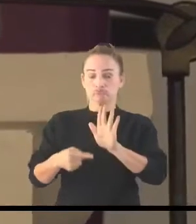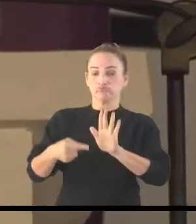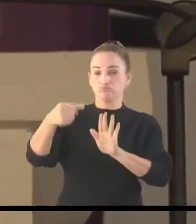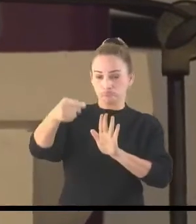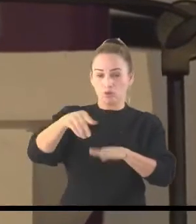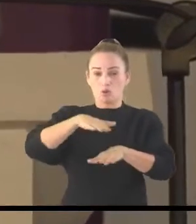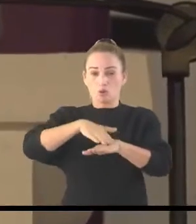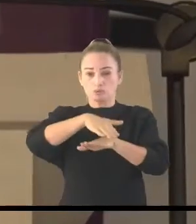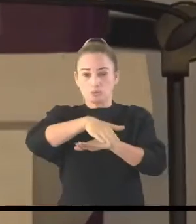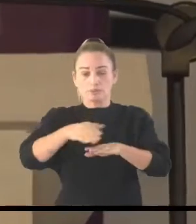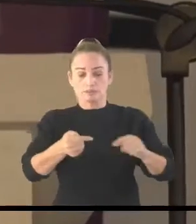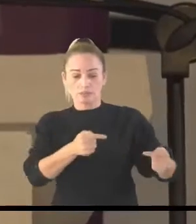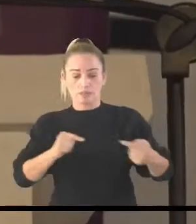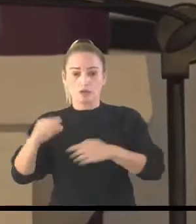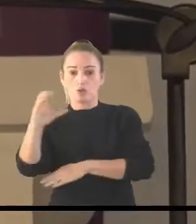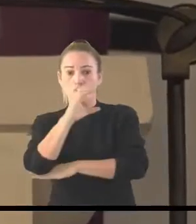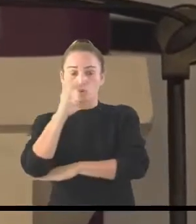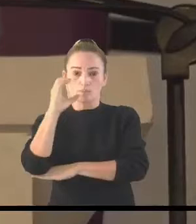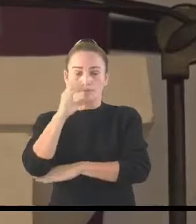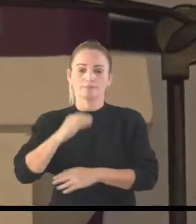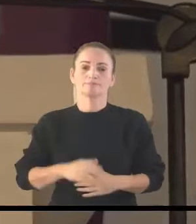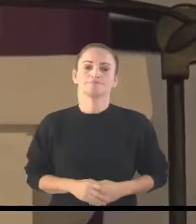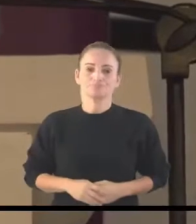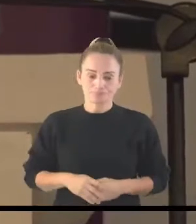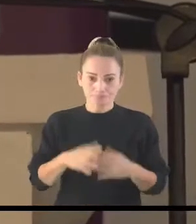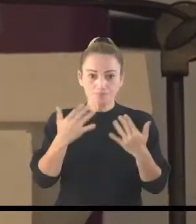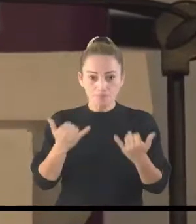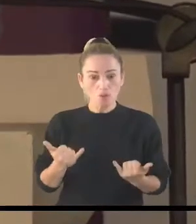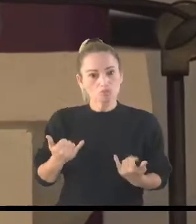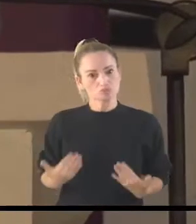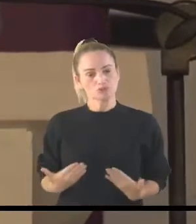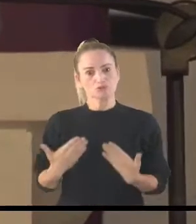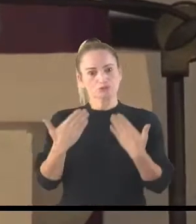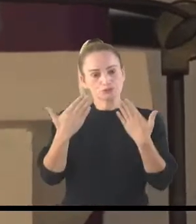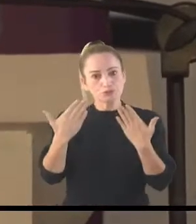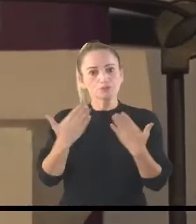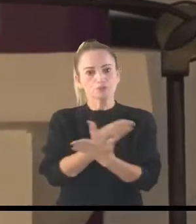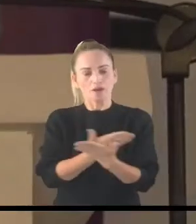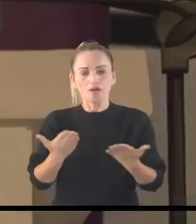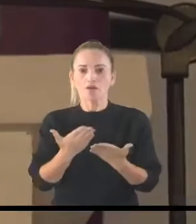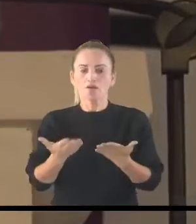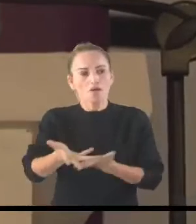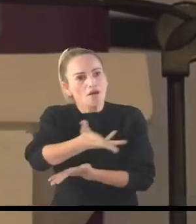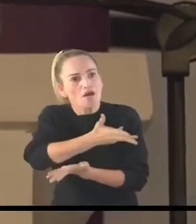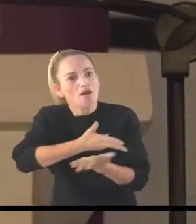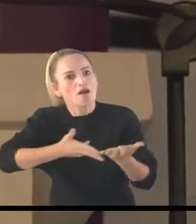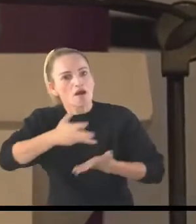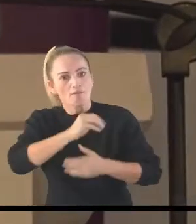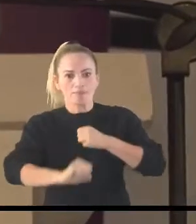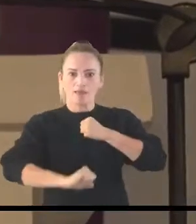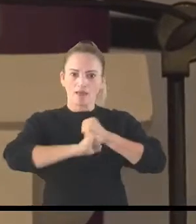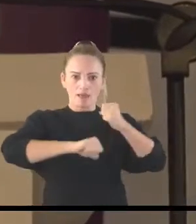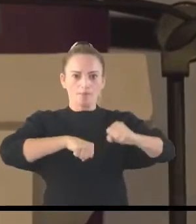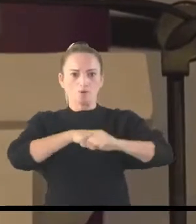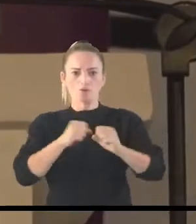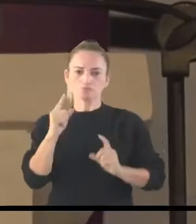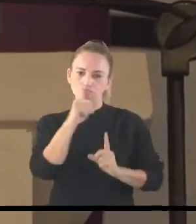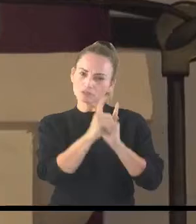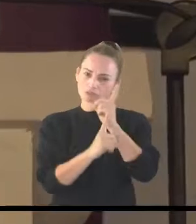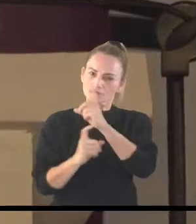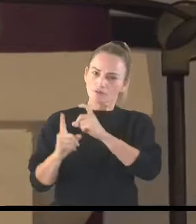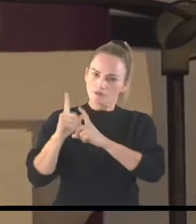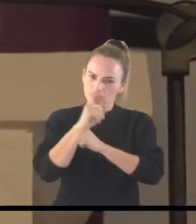armado en la población afectada por el conflicto. Esto nos permitirá generar empatía y también una